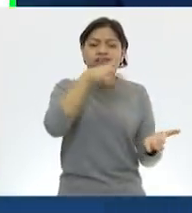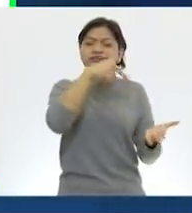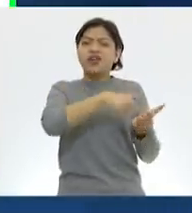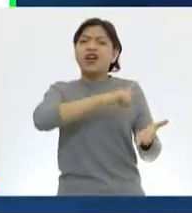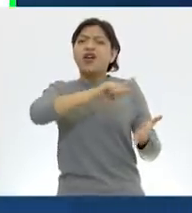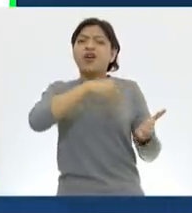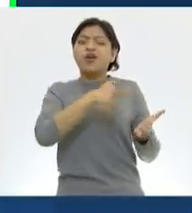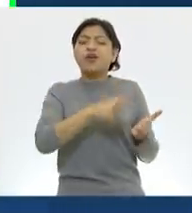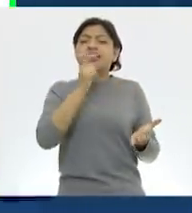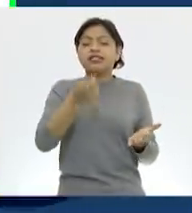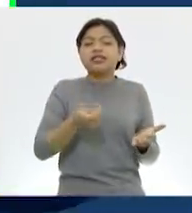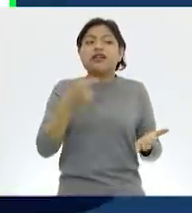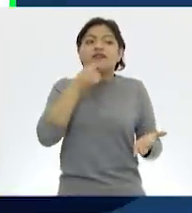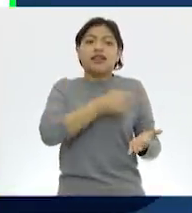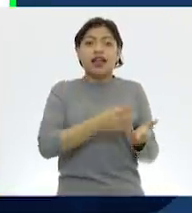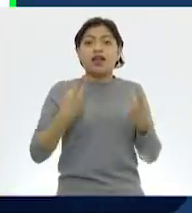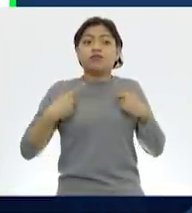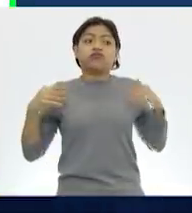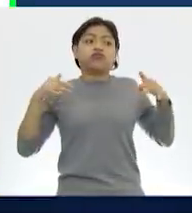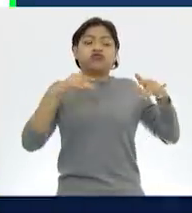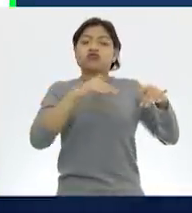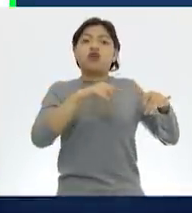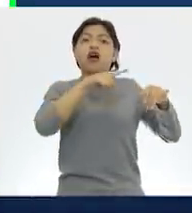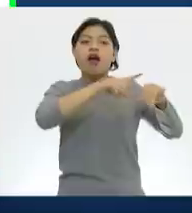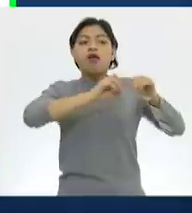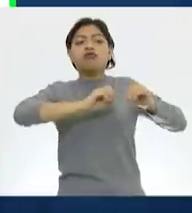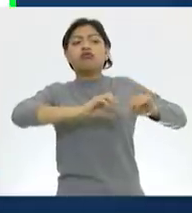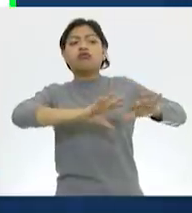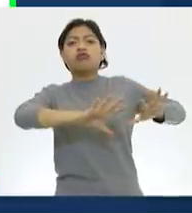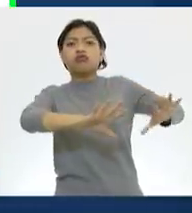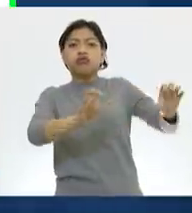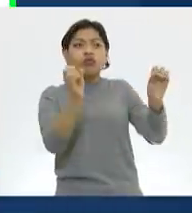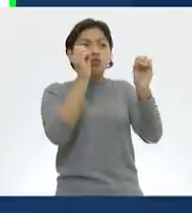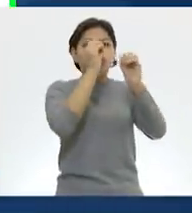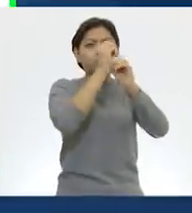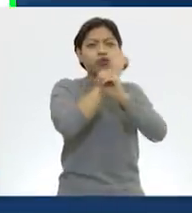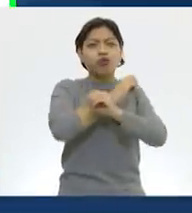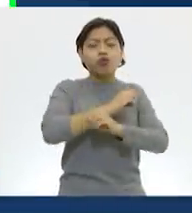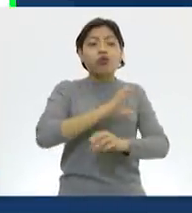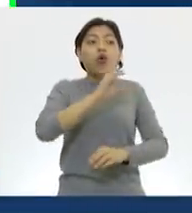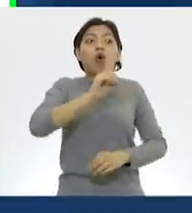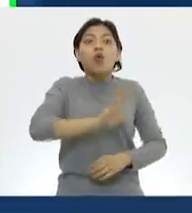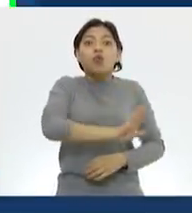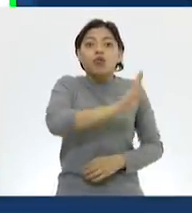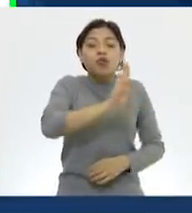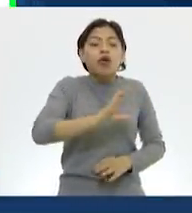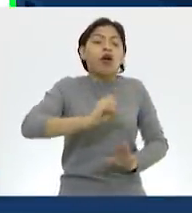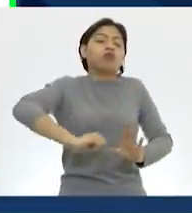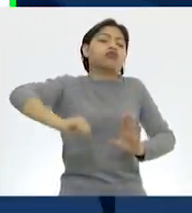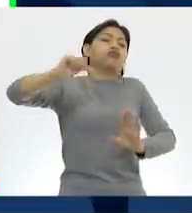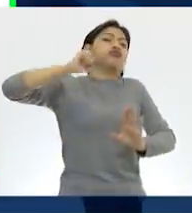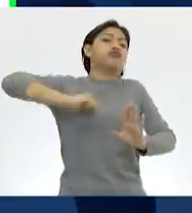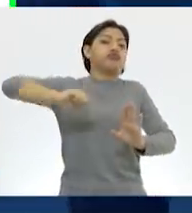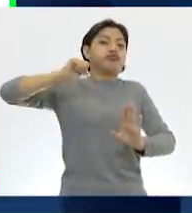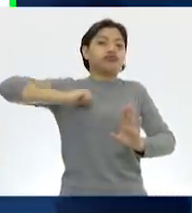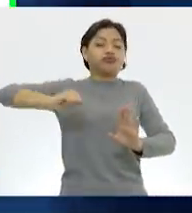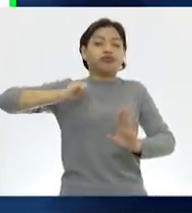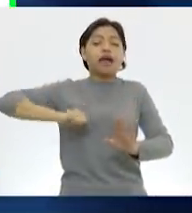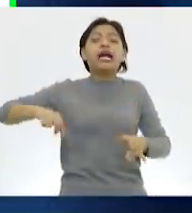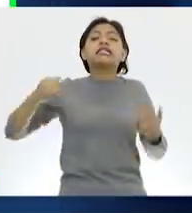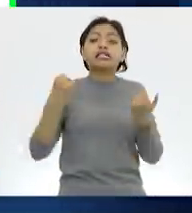son lugares solitarios, abandonados, oscuros, embrujados y o antiguos.